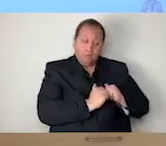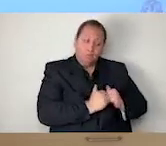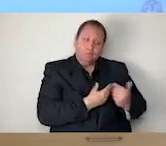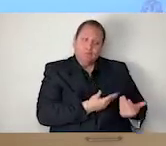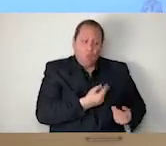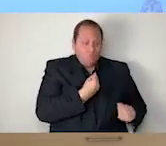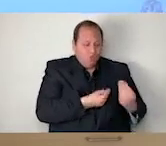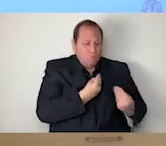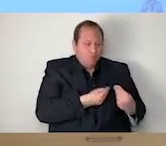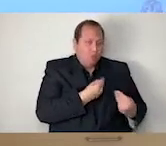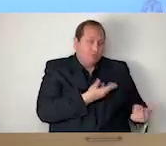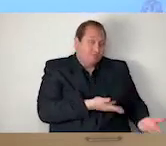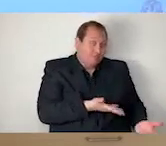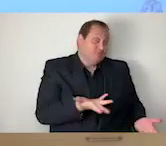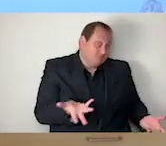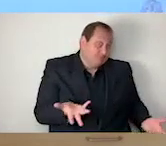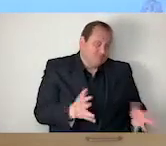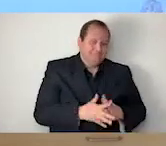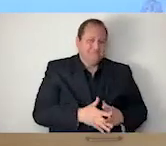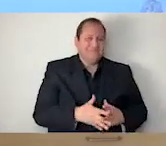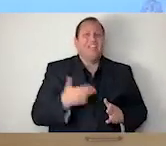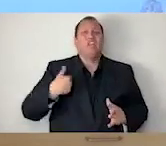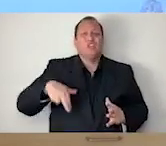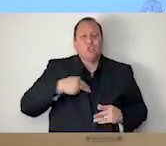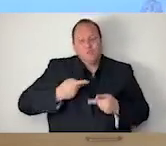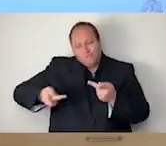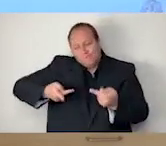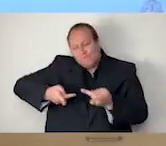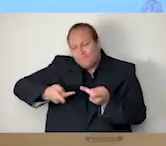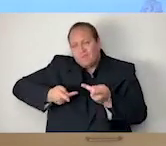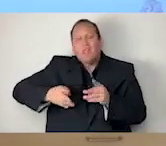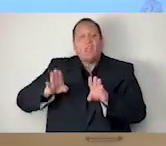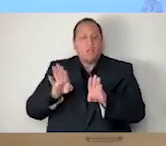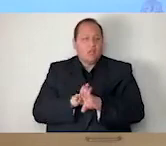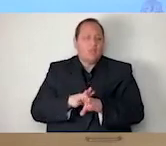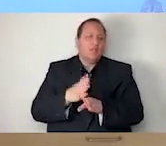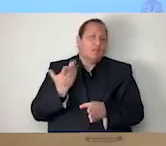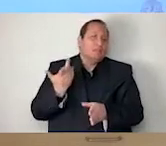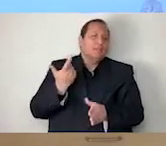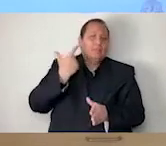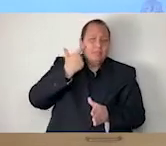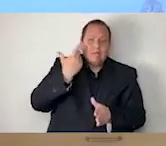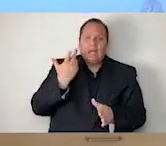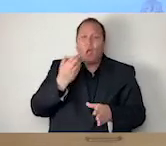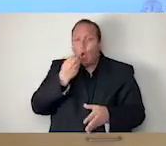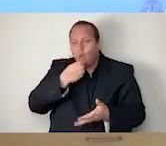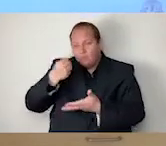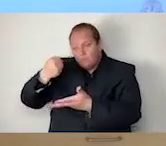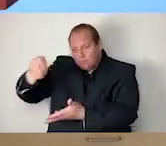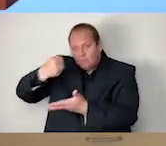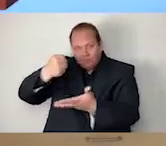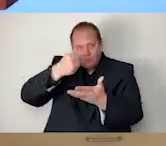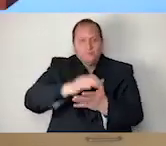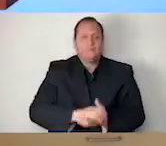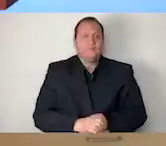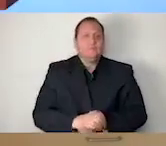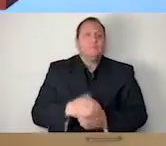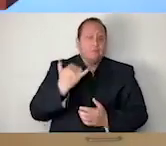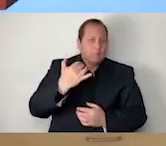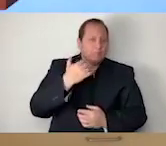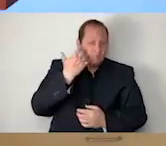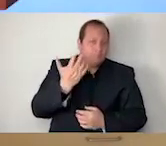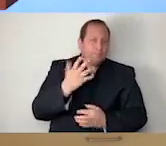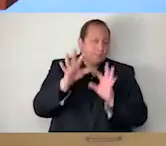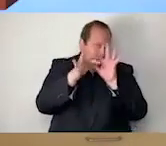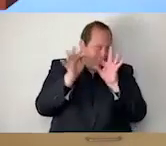con mi come no entonces hicimos el plan de contingencia de despensas y quisiera